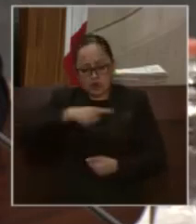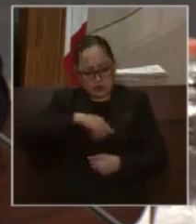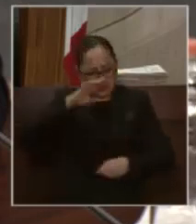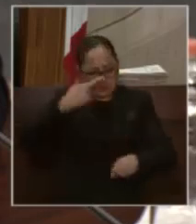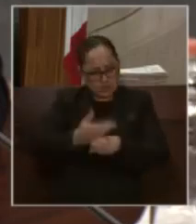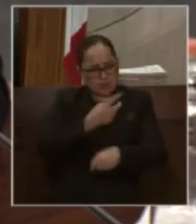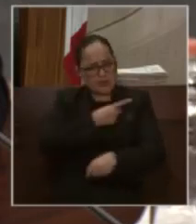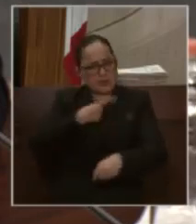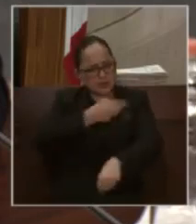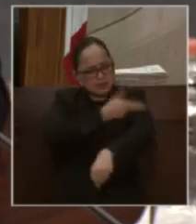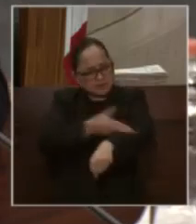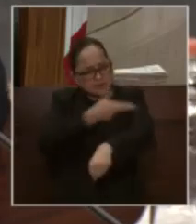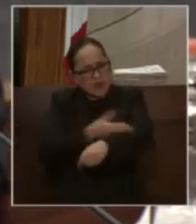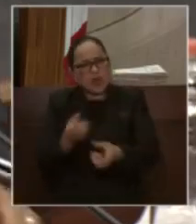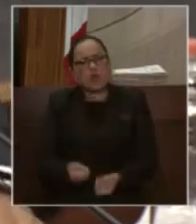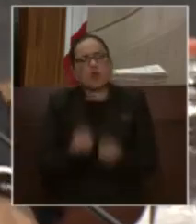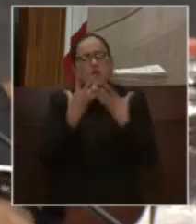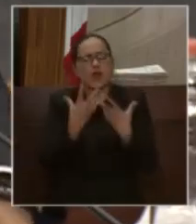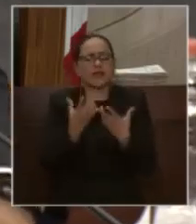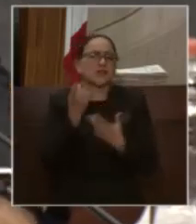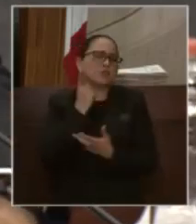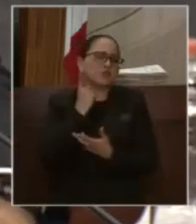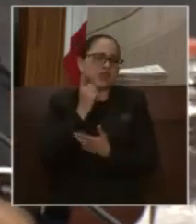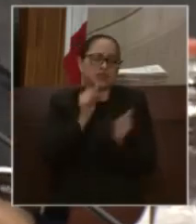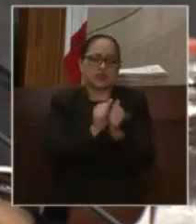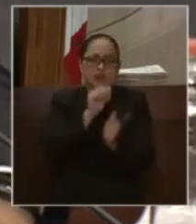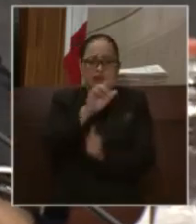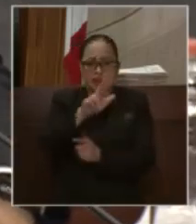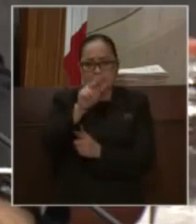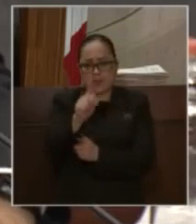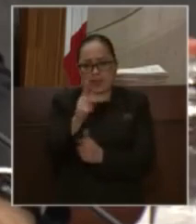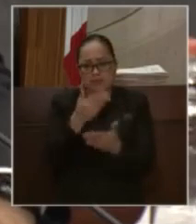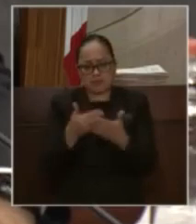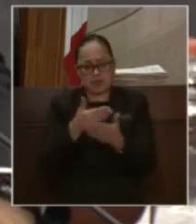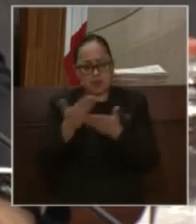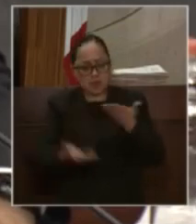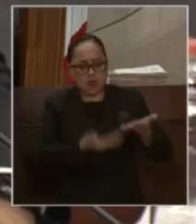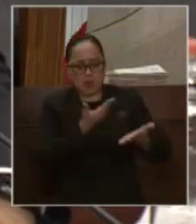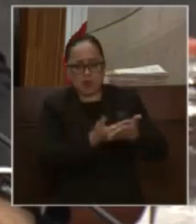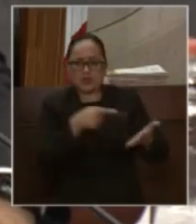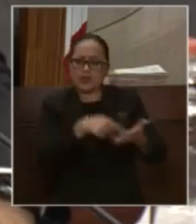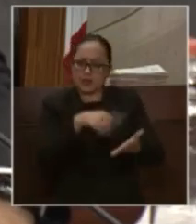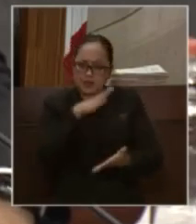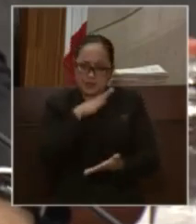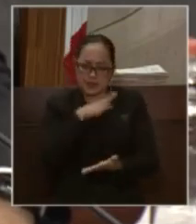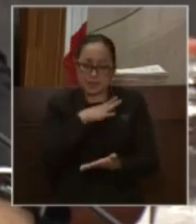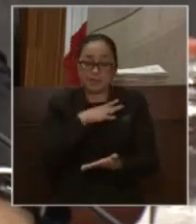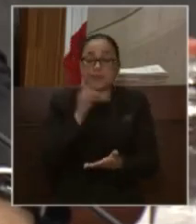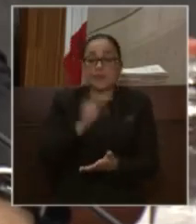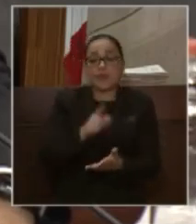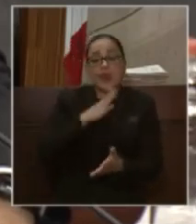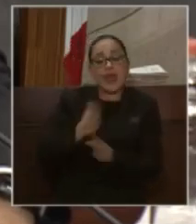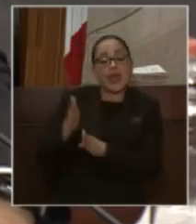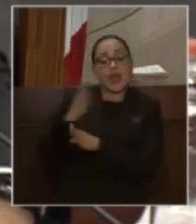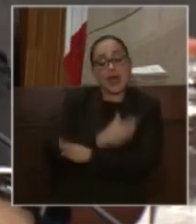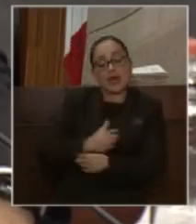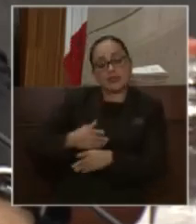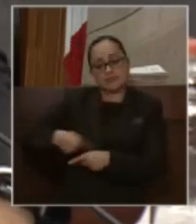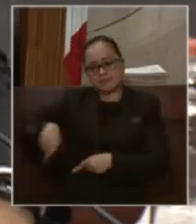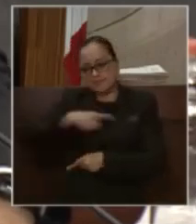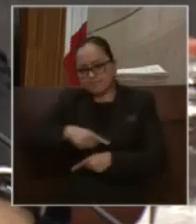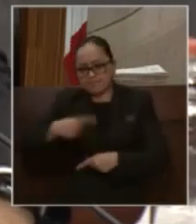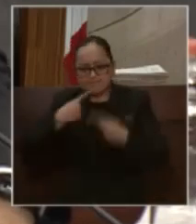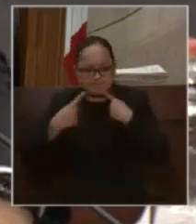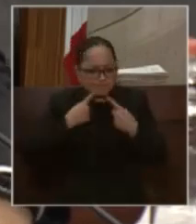la asignación de diputaciones de representación proporcional en los términos que se precisan en el proyecto. Tomando en cuenta el resultado del ejercicio